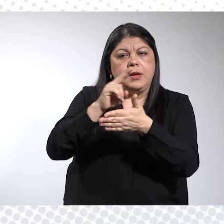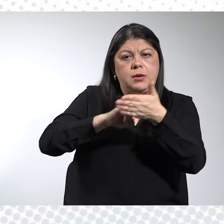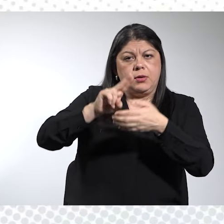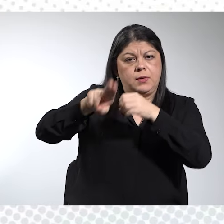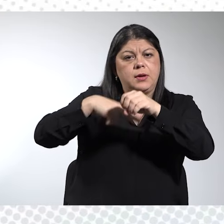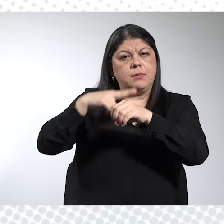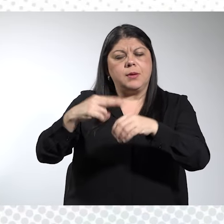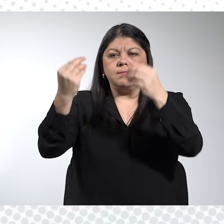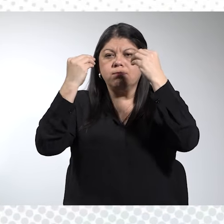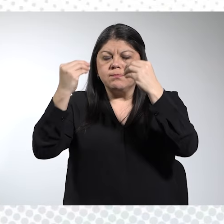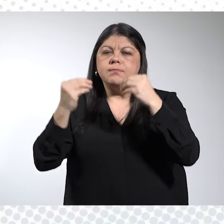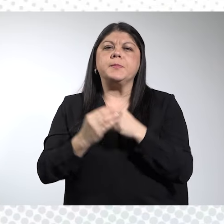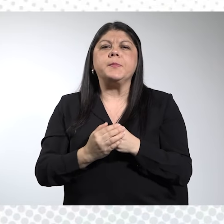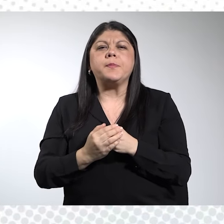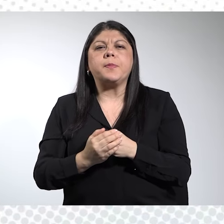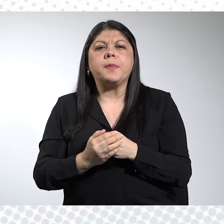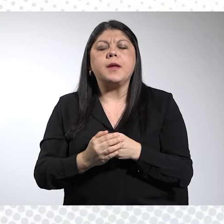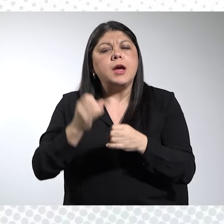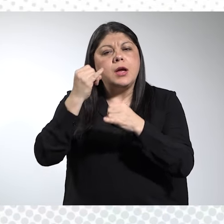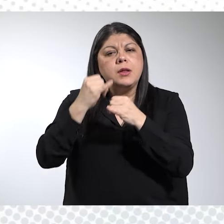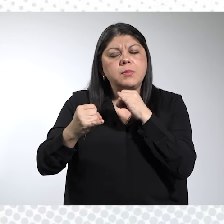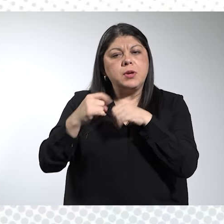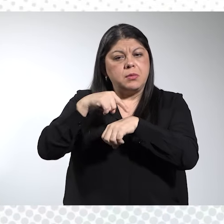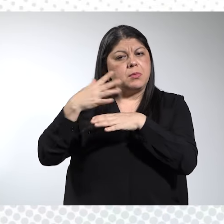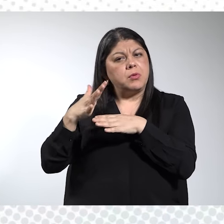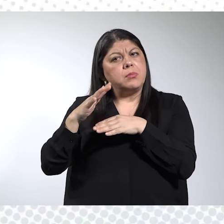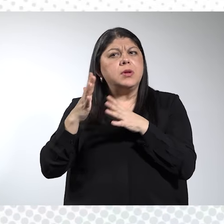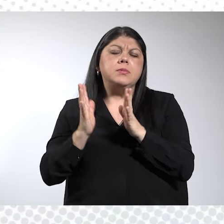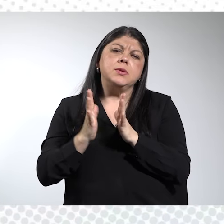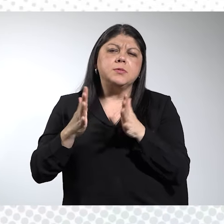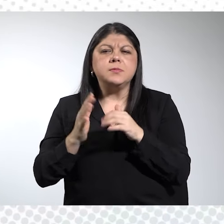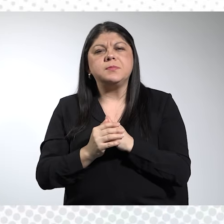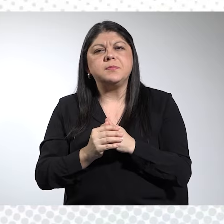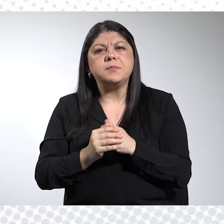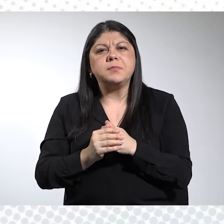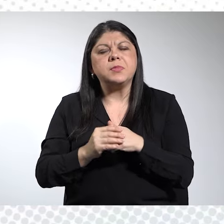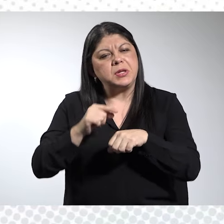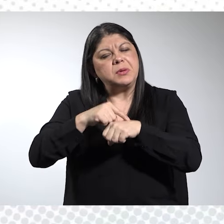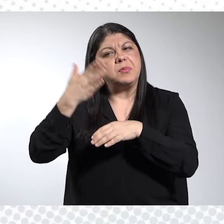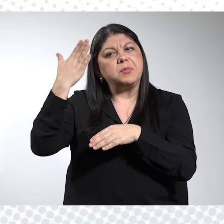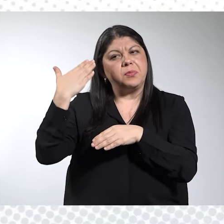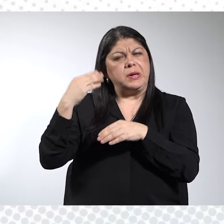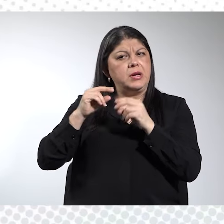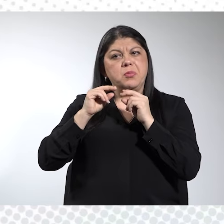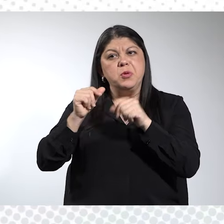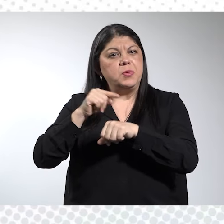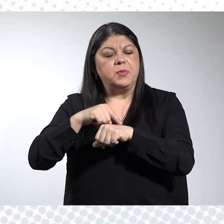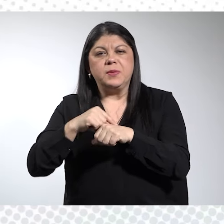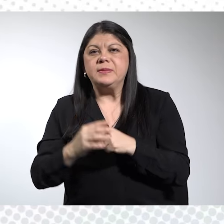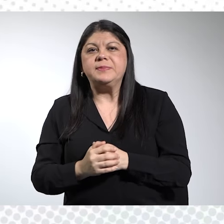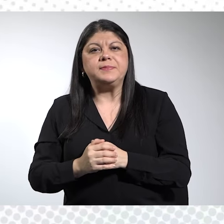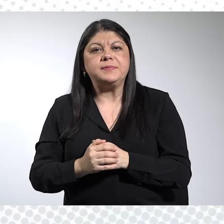Universidad Nacional, mi alma mater, y culminé hace poco, hace ya bastante tiempo, qué rápido